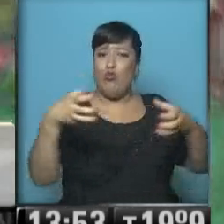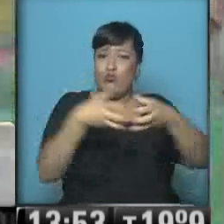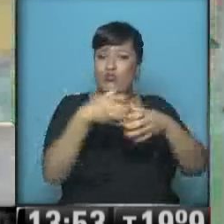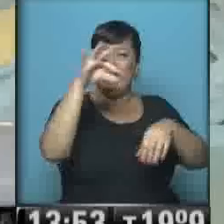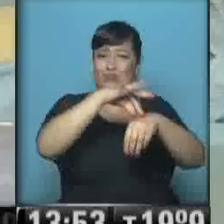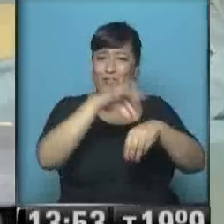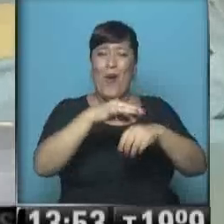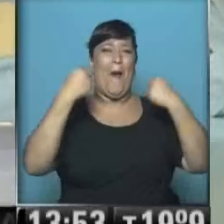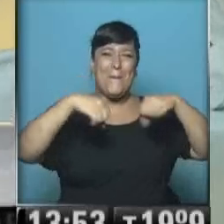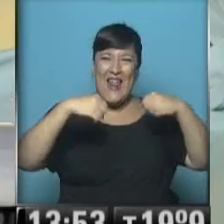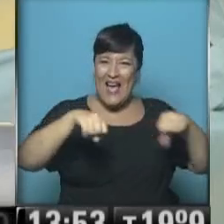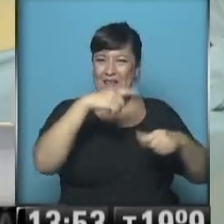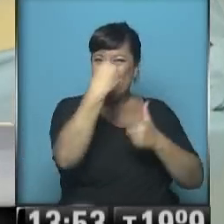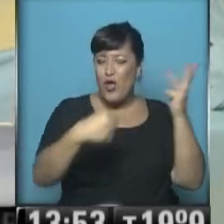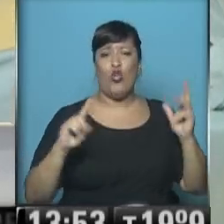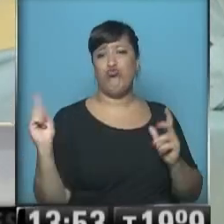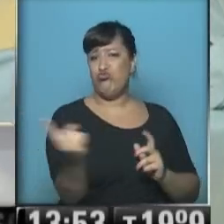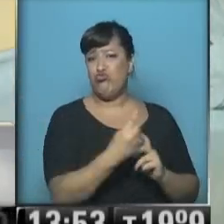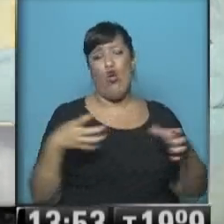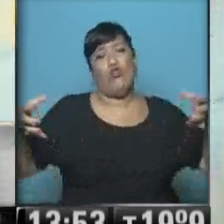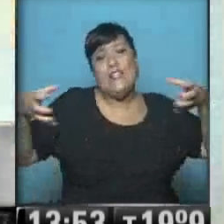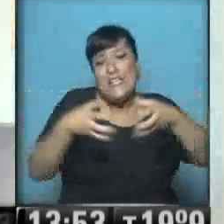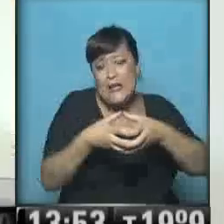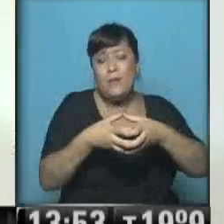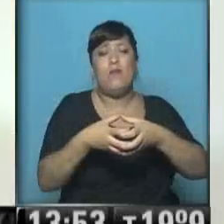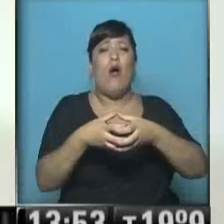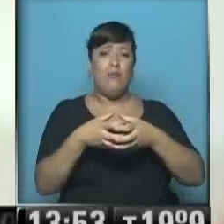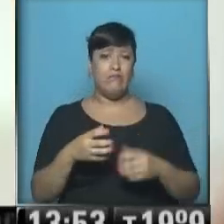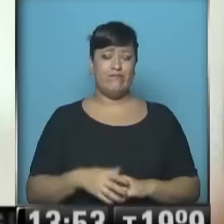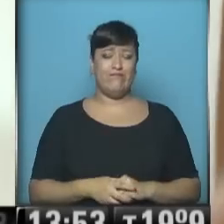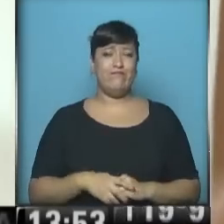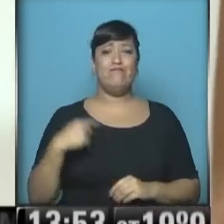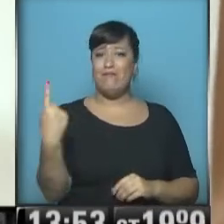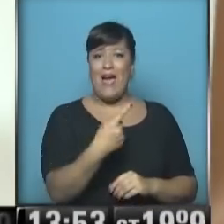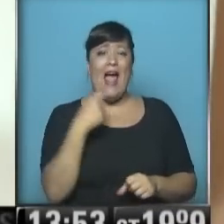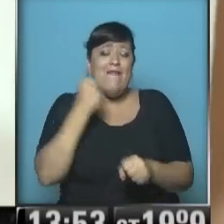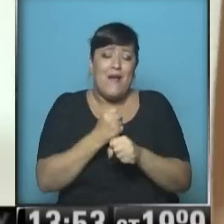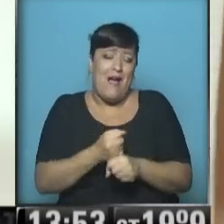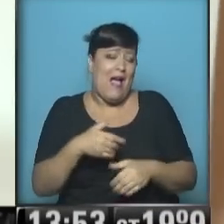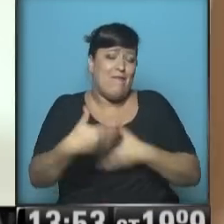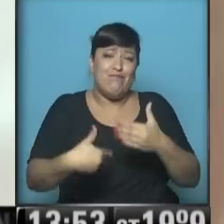residentes, con todos, somos un equipo y bueno, tratamos de que salga todo bien.